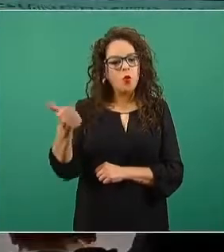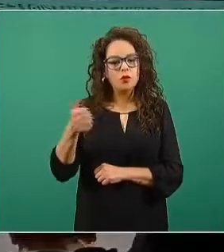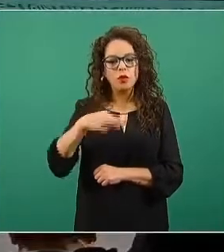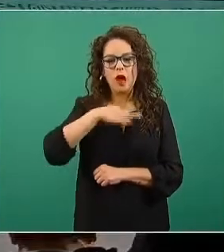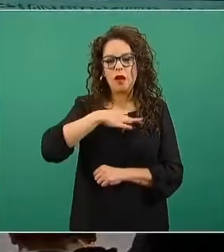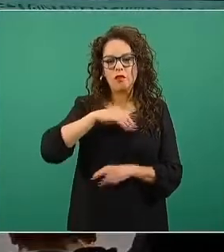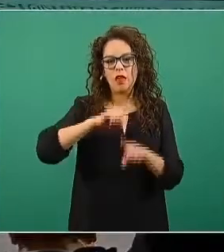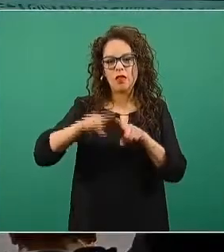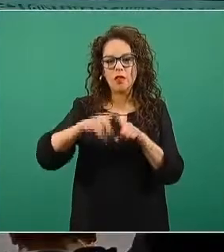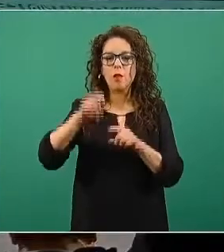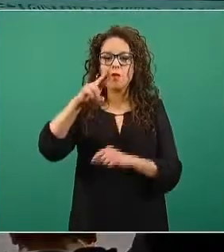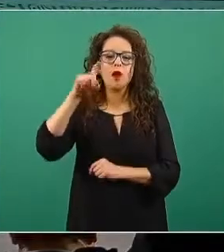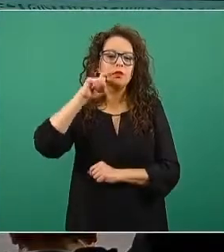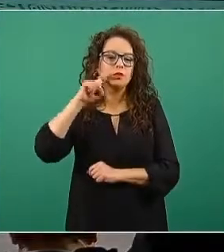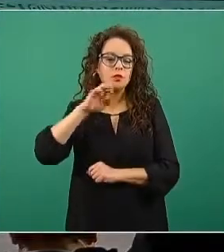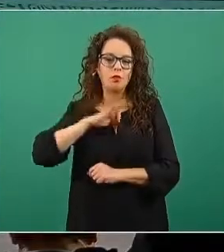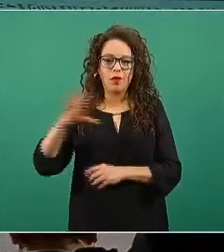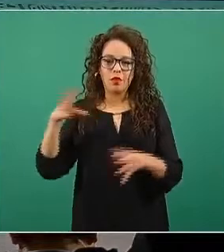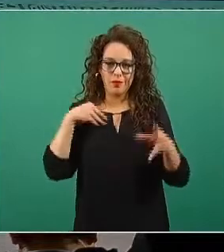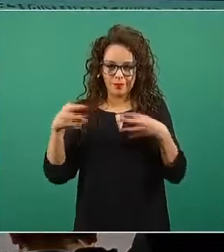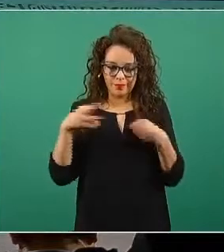La que sigue, por favor.